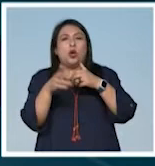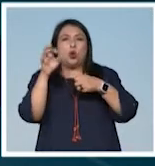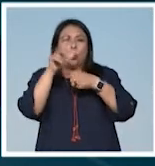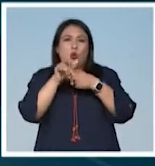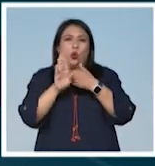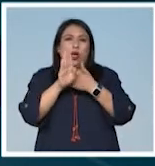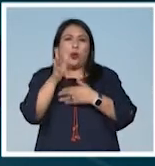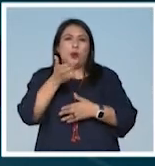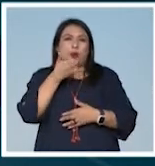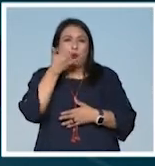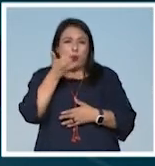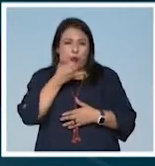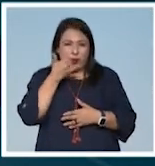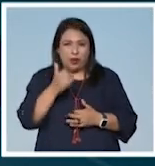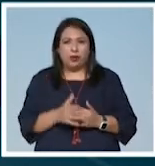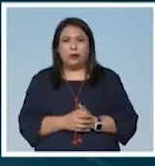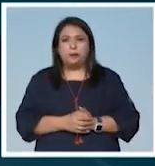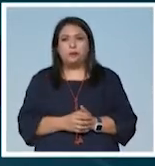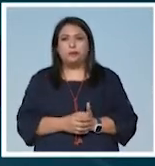prevención.